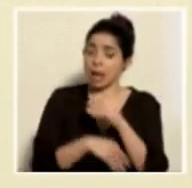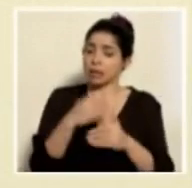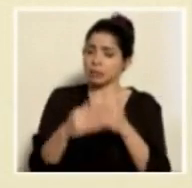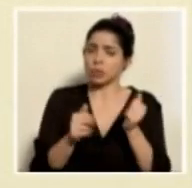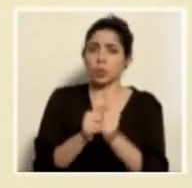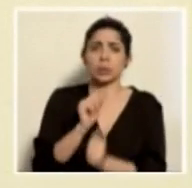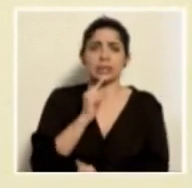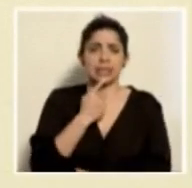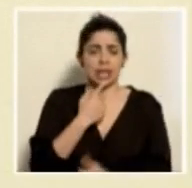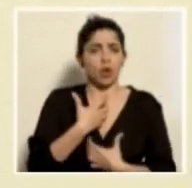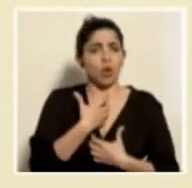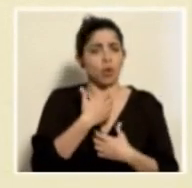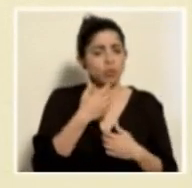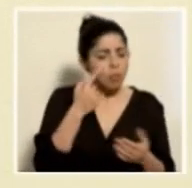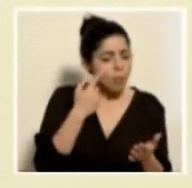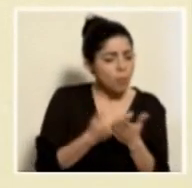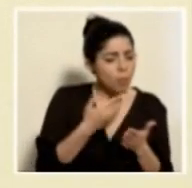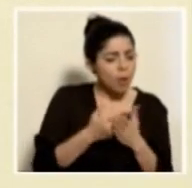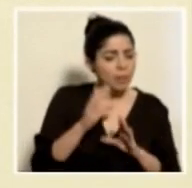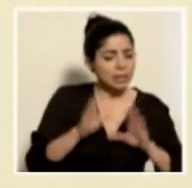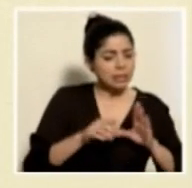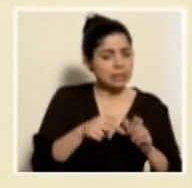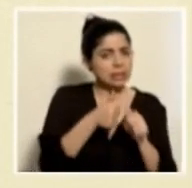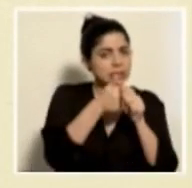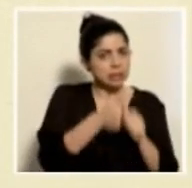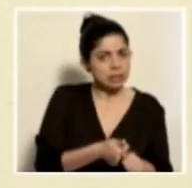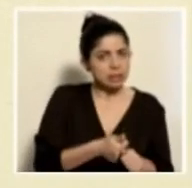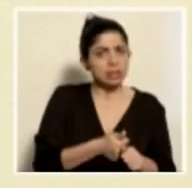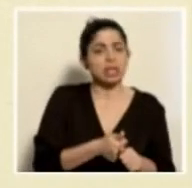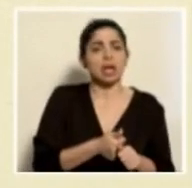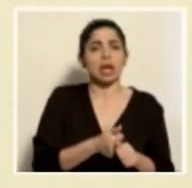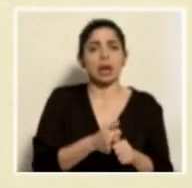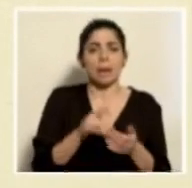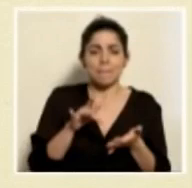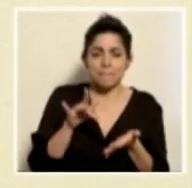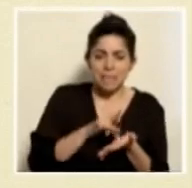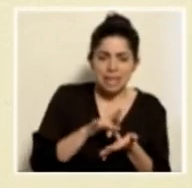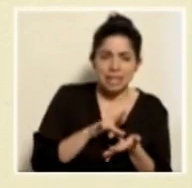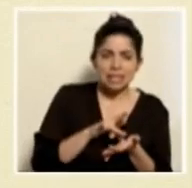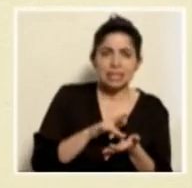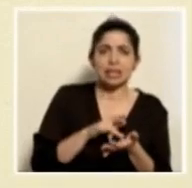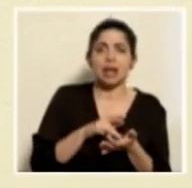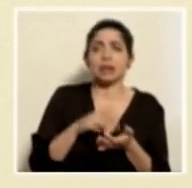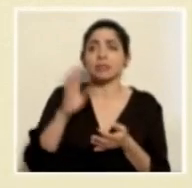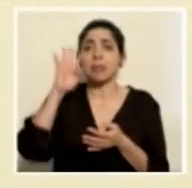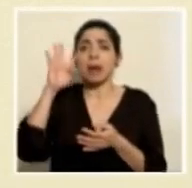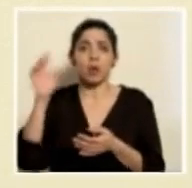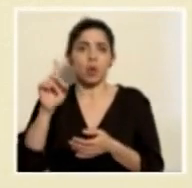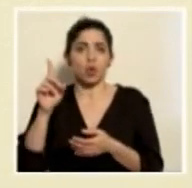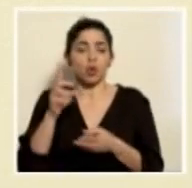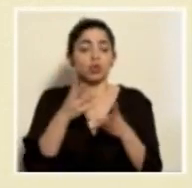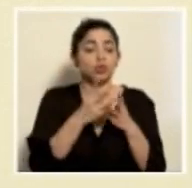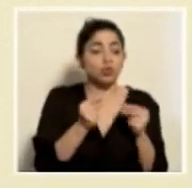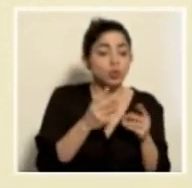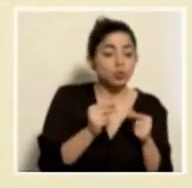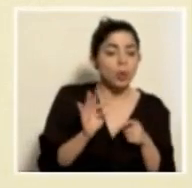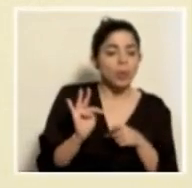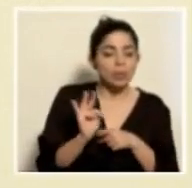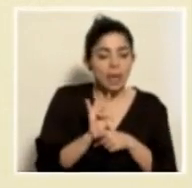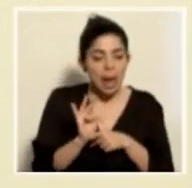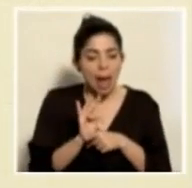seria, científicamente, con evidencia sólida, con remedios, o más bien remedios no, sino soluciones en